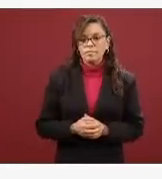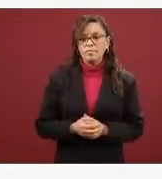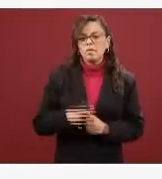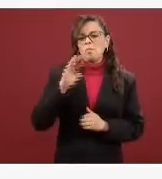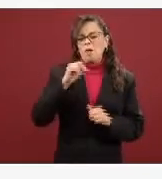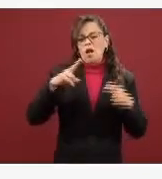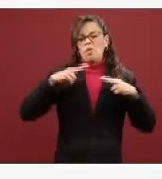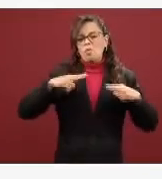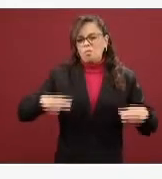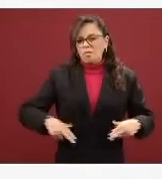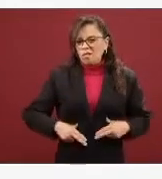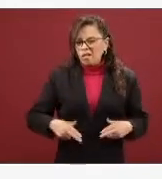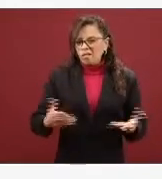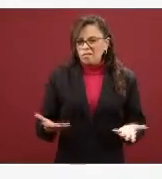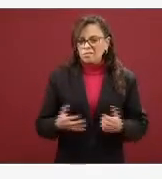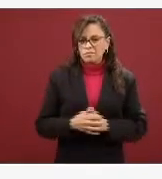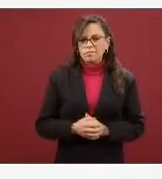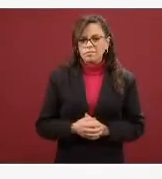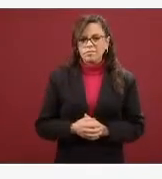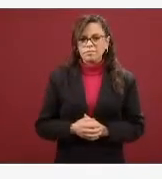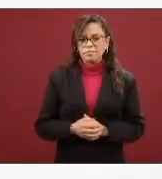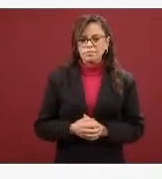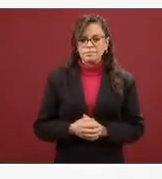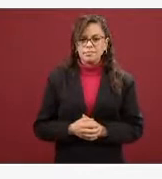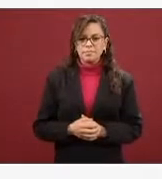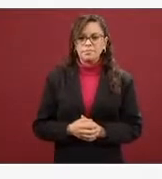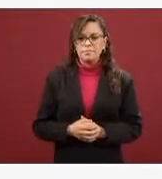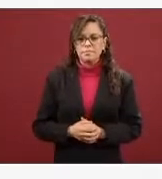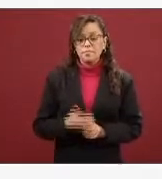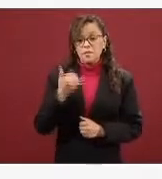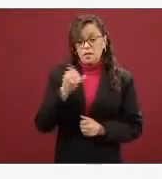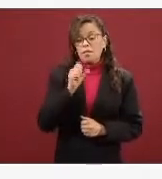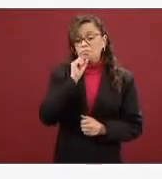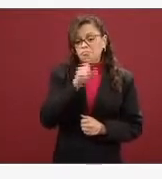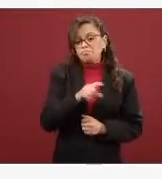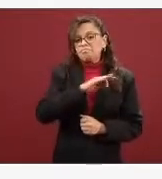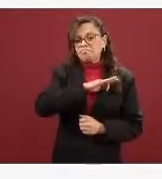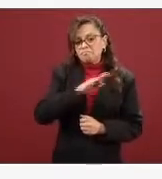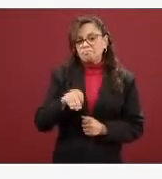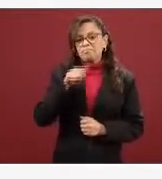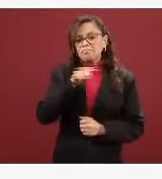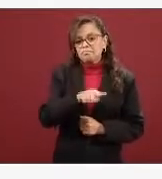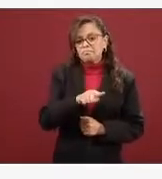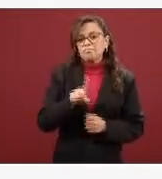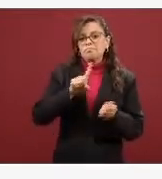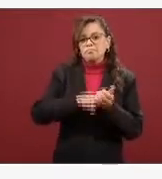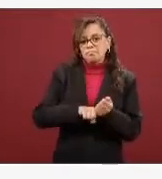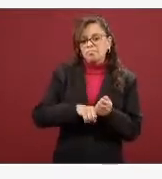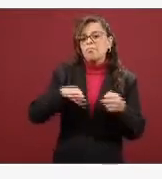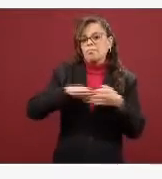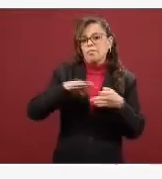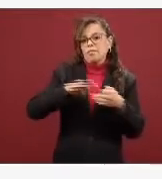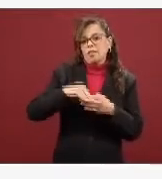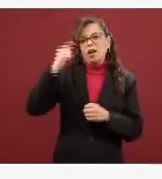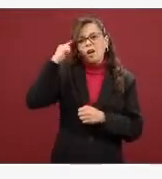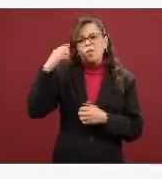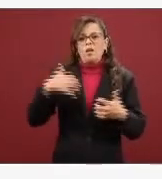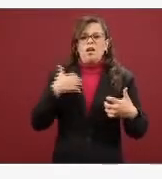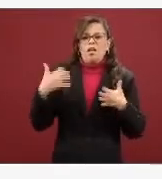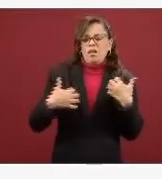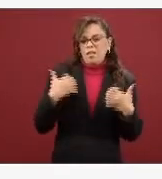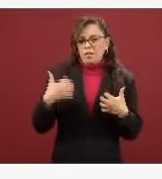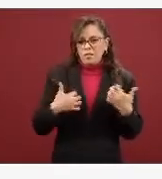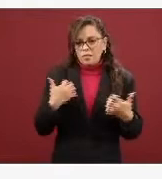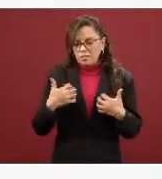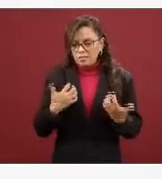malas todo el tiempo, e inclusive llegar a estar en un estado de enojo constante. También otra cosa que puede